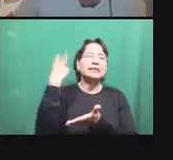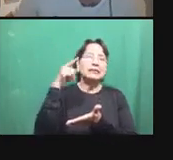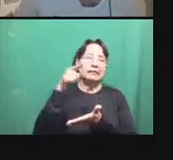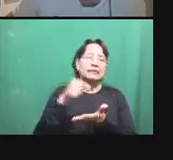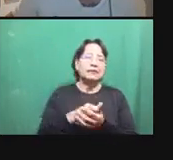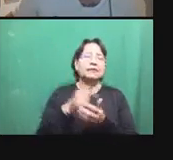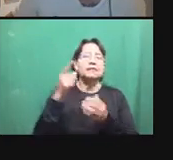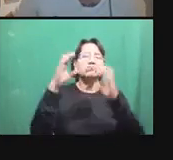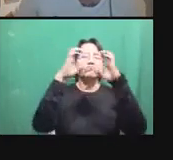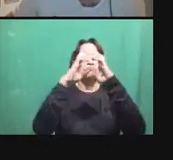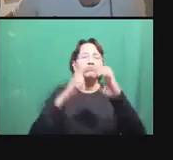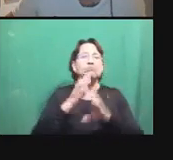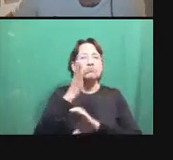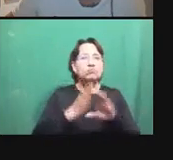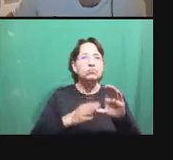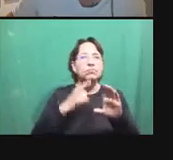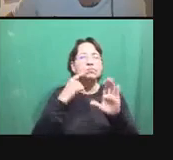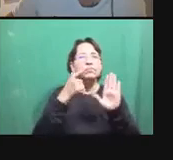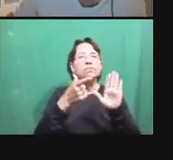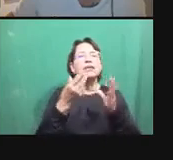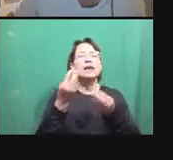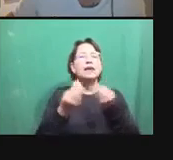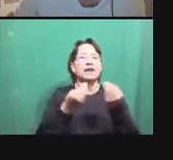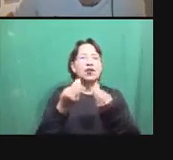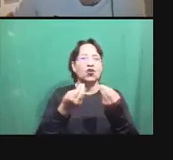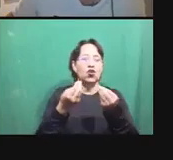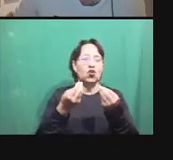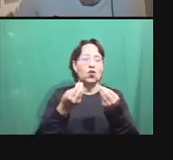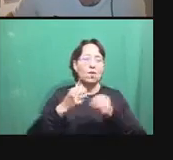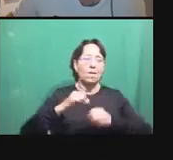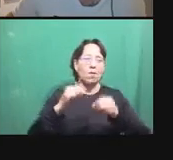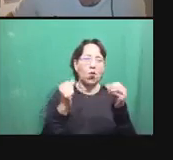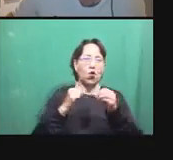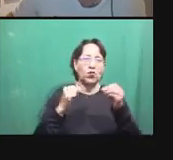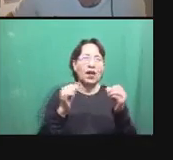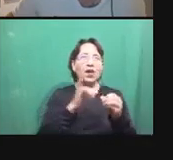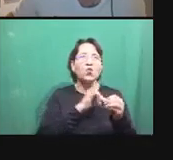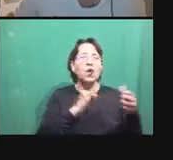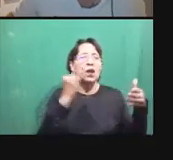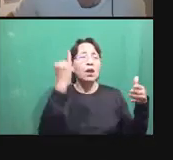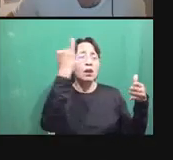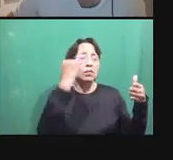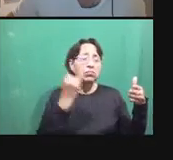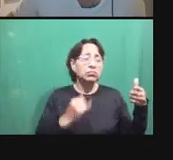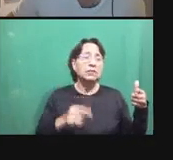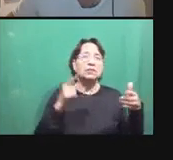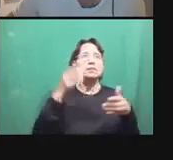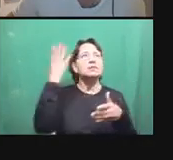Bogotá en un proyecto nombrado Hagamos Bogotá un lienzo, que se creó en